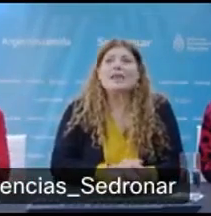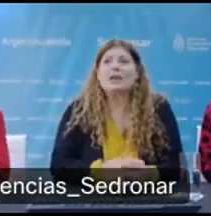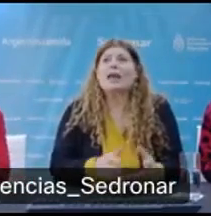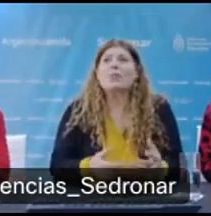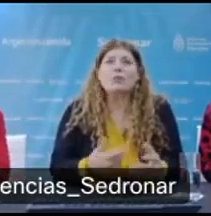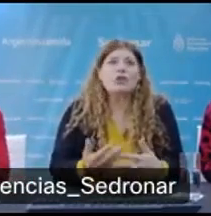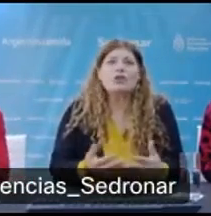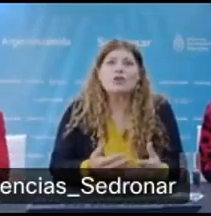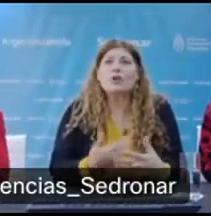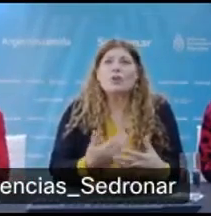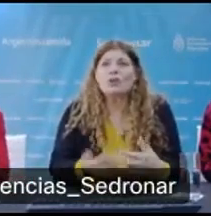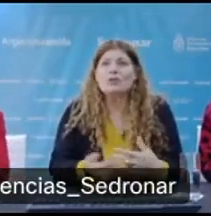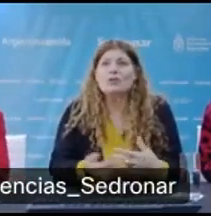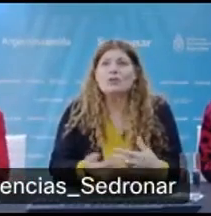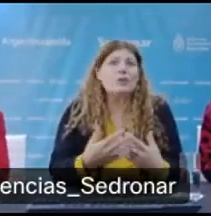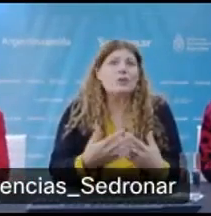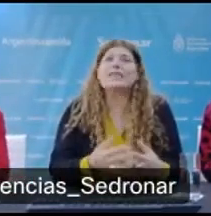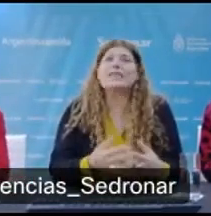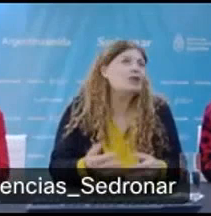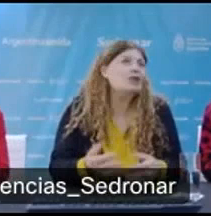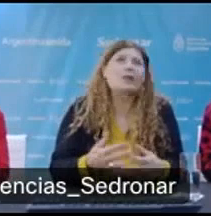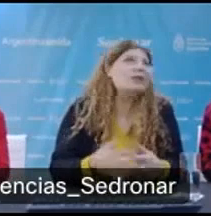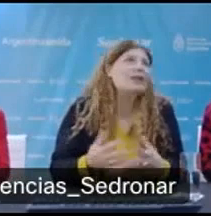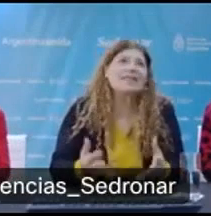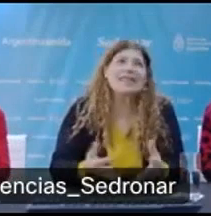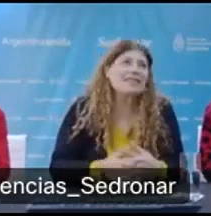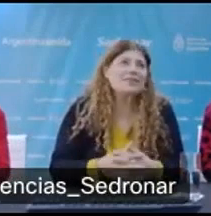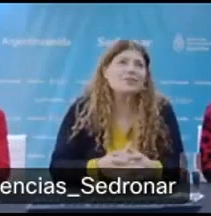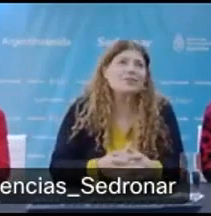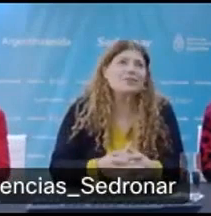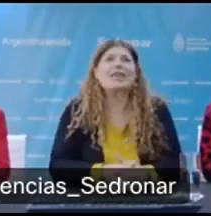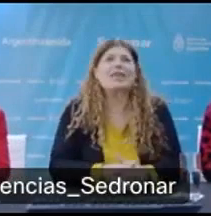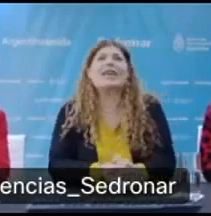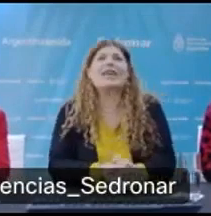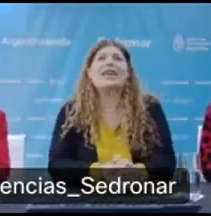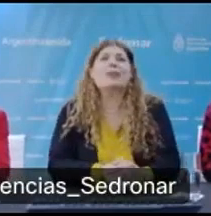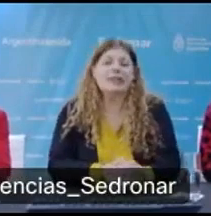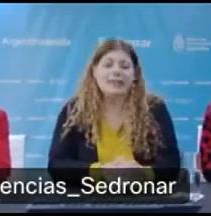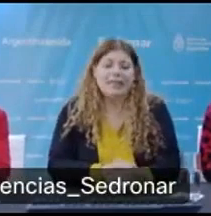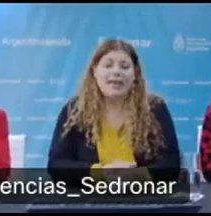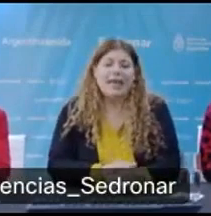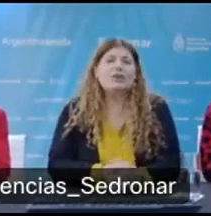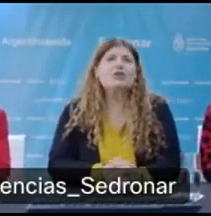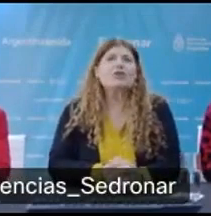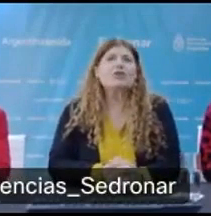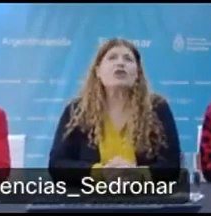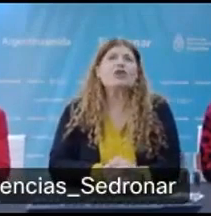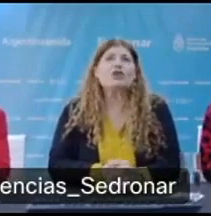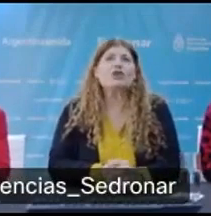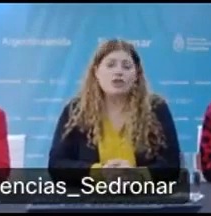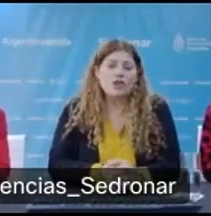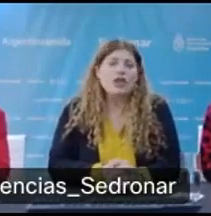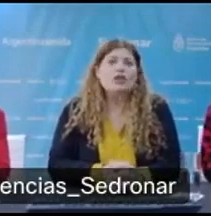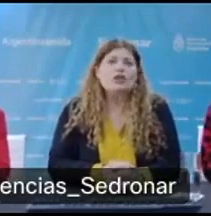a saludar a muchos, volverlos a saludar, si no primera vez, una alegría enorme. A nosotros